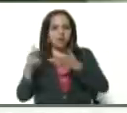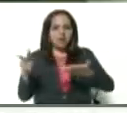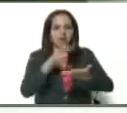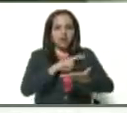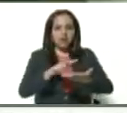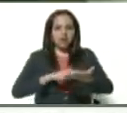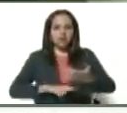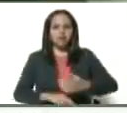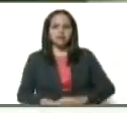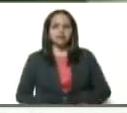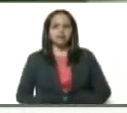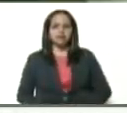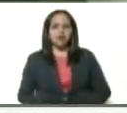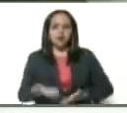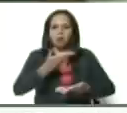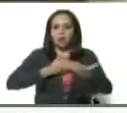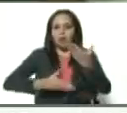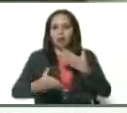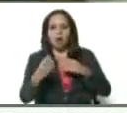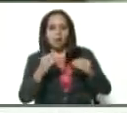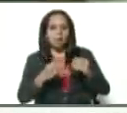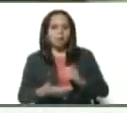leer, conversar.